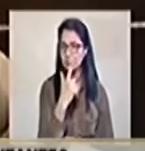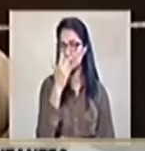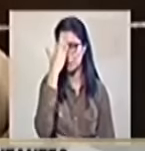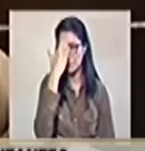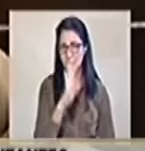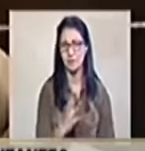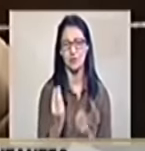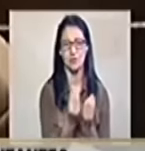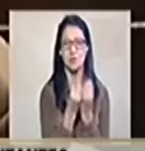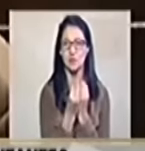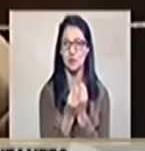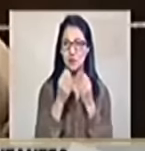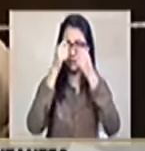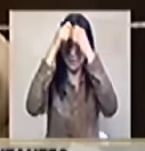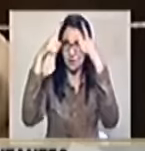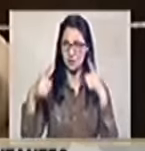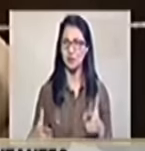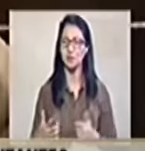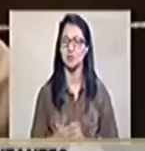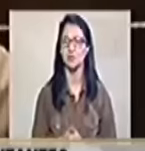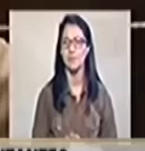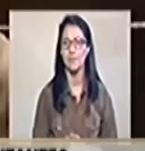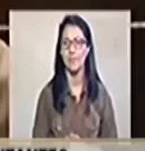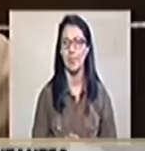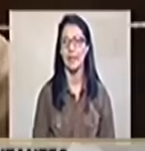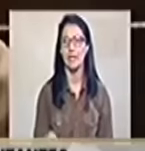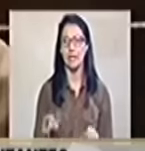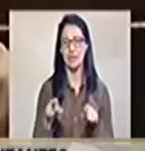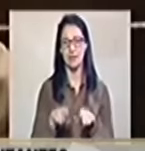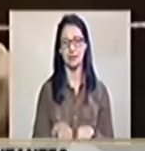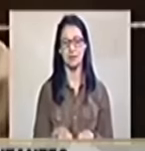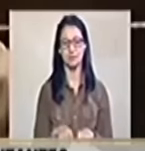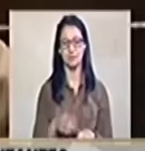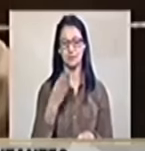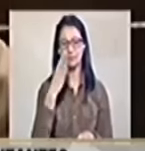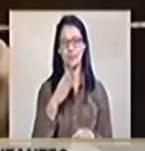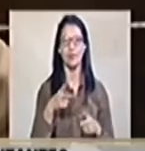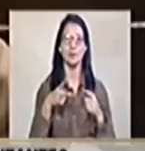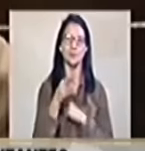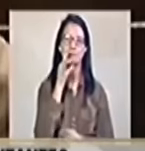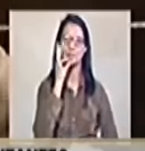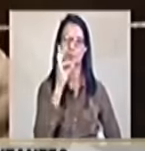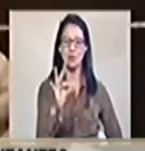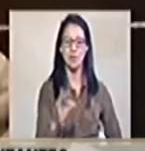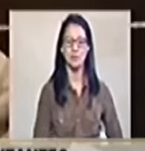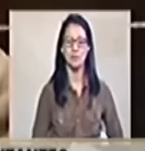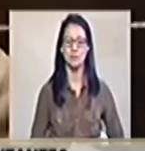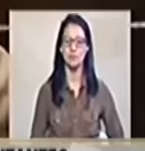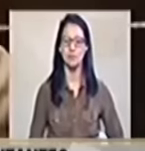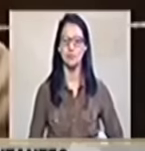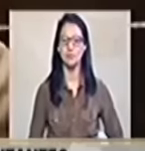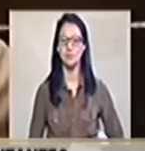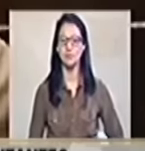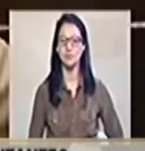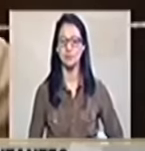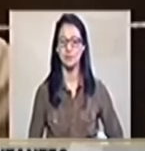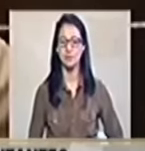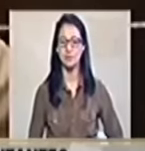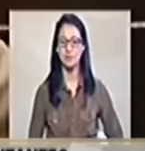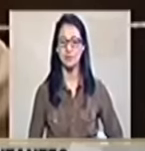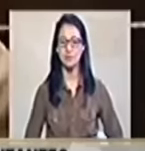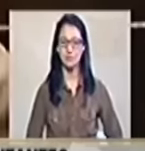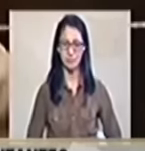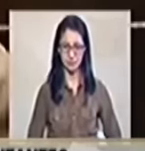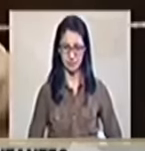Estado, pero precisamente esa duda que se presenta en la interpretación haría que ustedes no